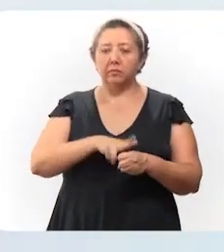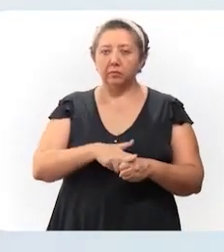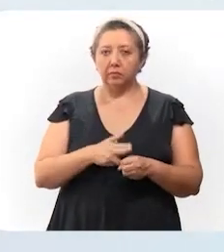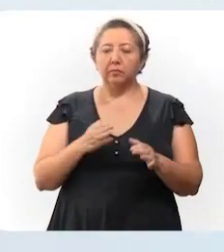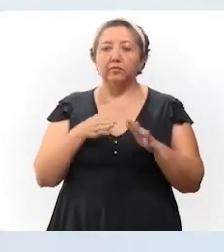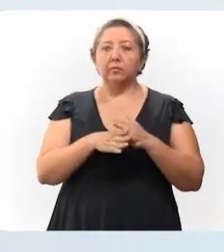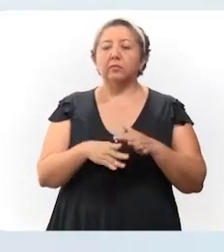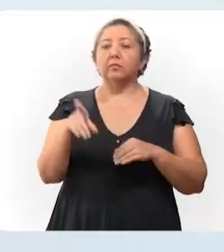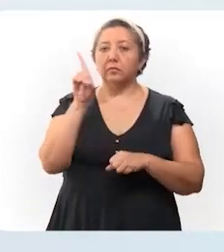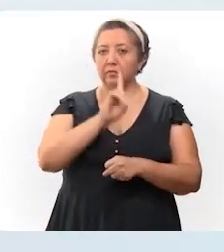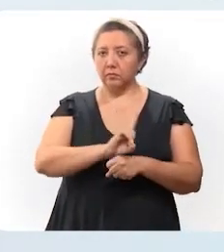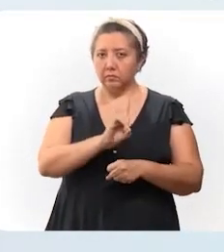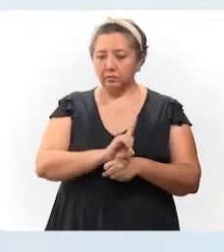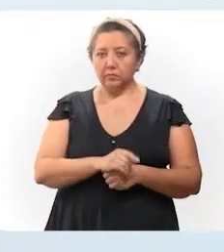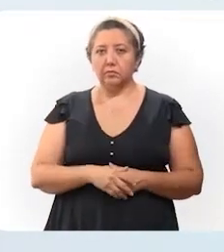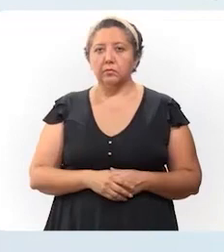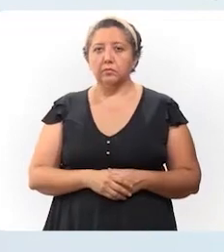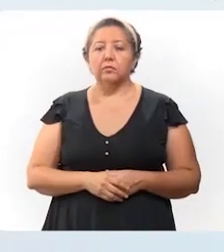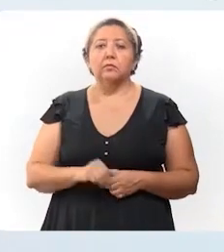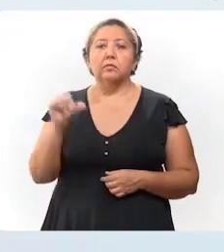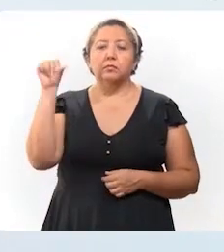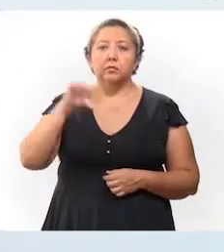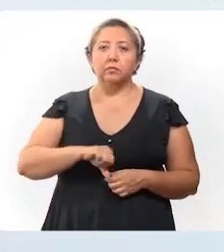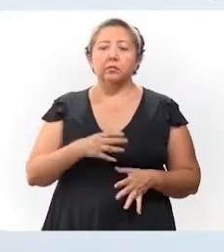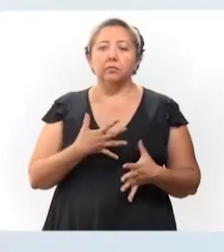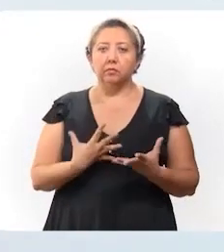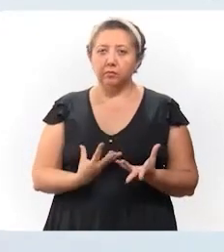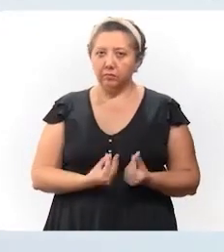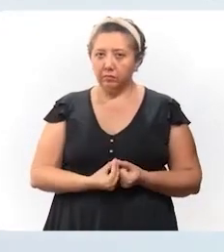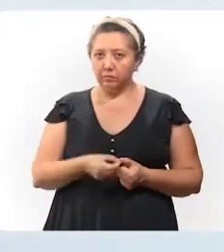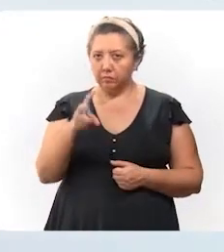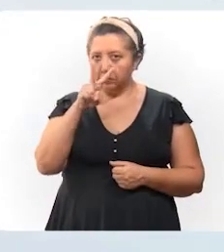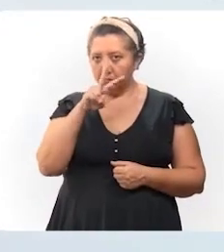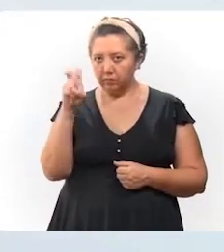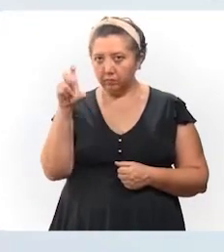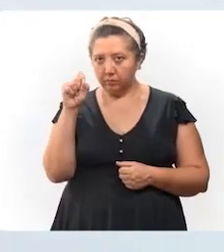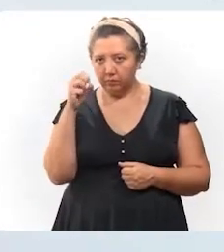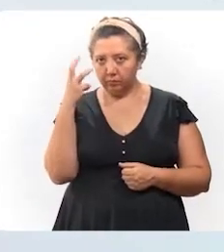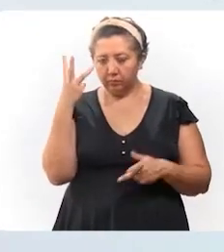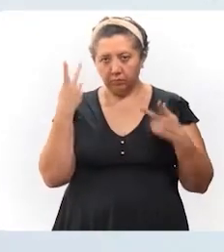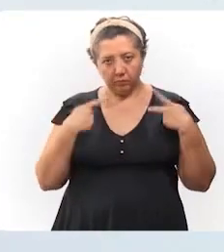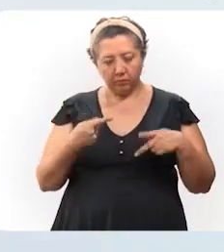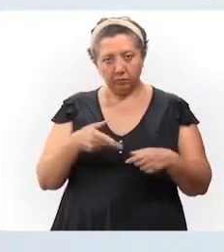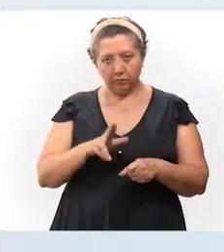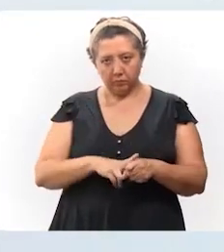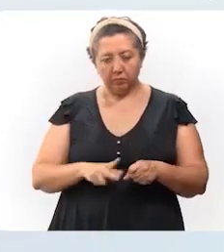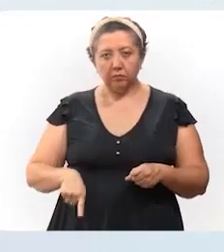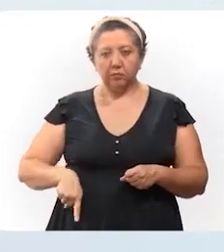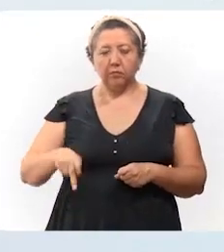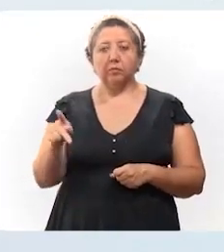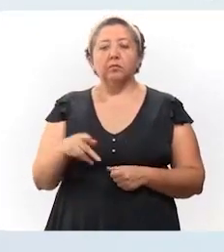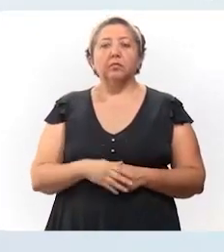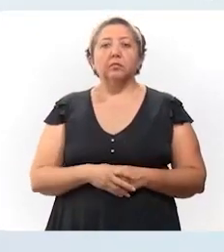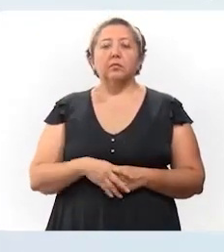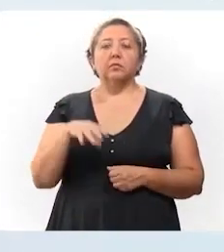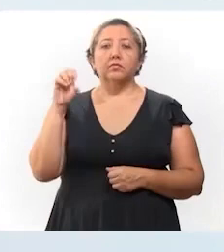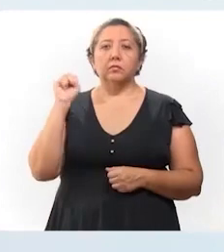ocupación hospitalaria y los ingresos diarios. El día de hoy tenemos 223 pacientes en hospitales públicos.